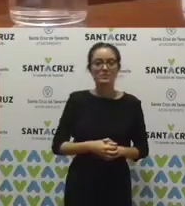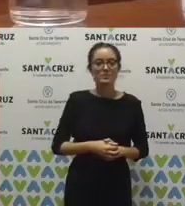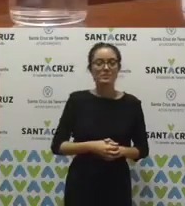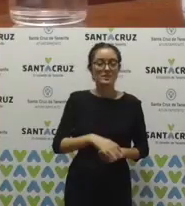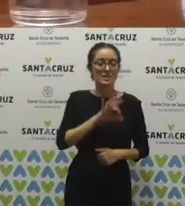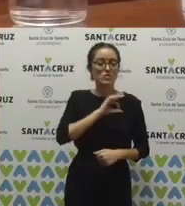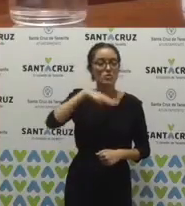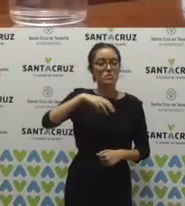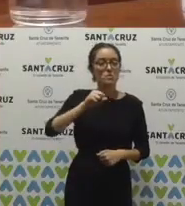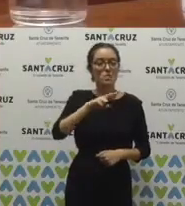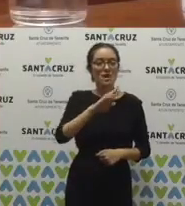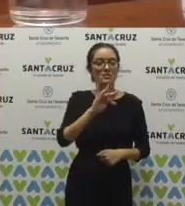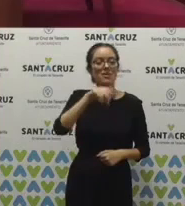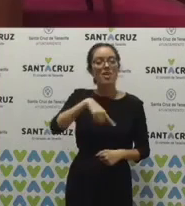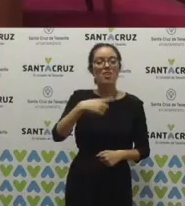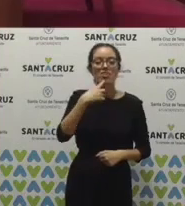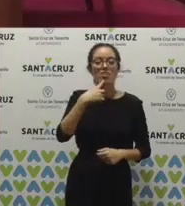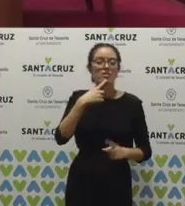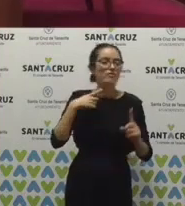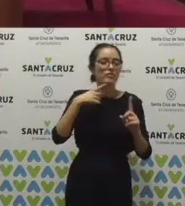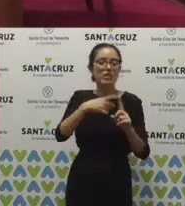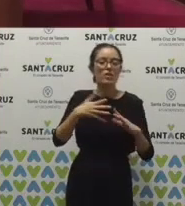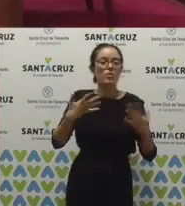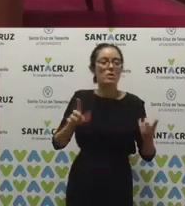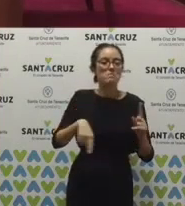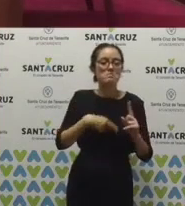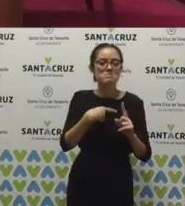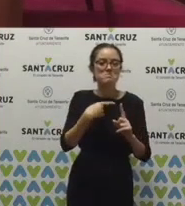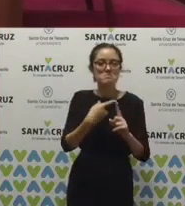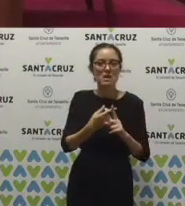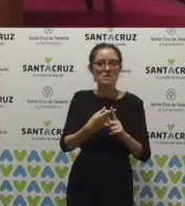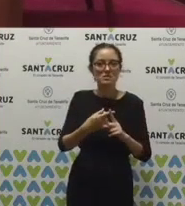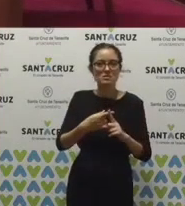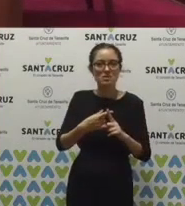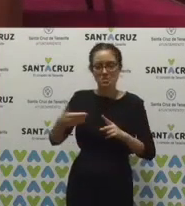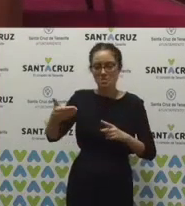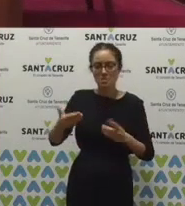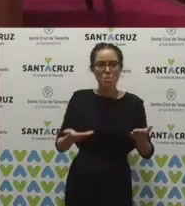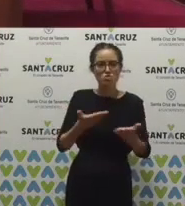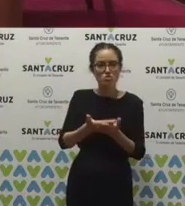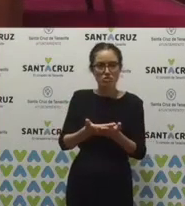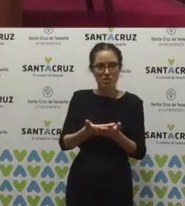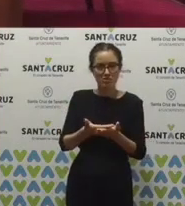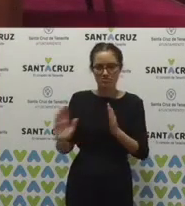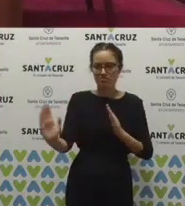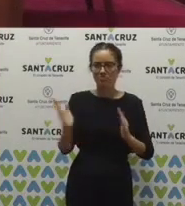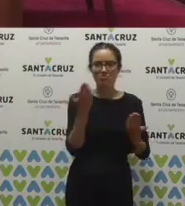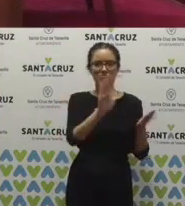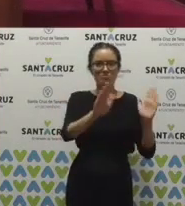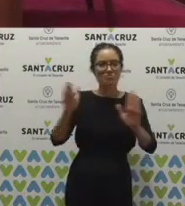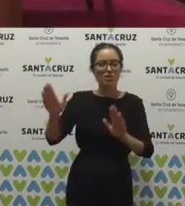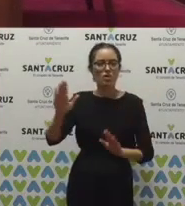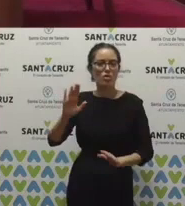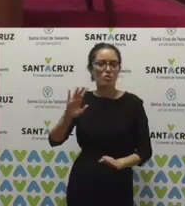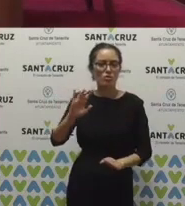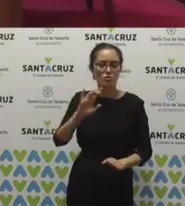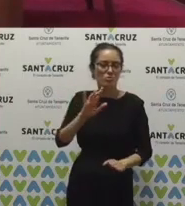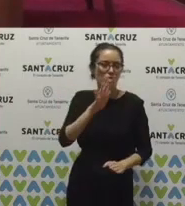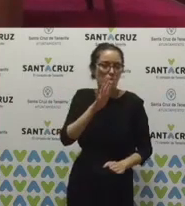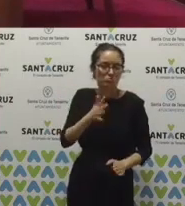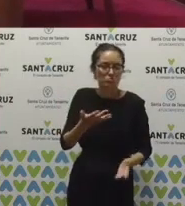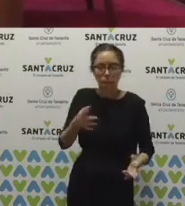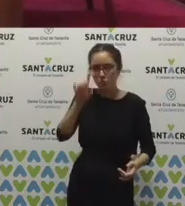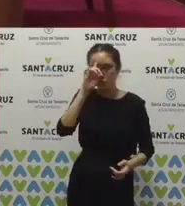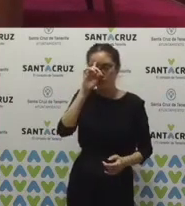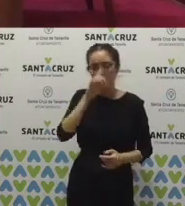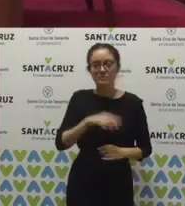tendría la finalidad y el objetivo de presentar mociones en este pleno esta moción es extra emociones literalmente